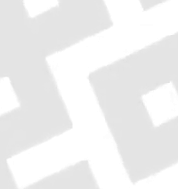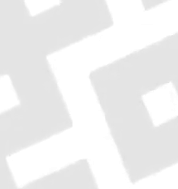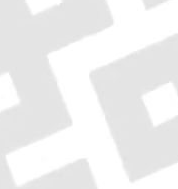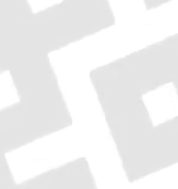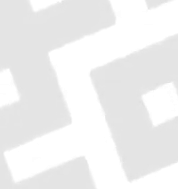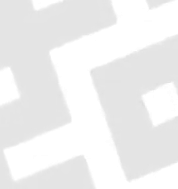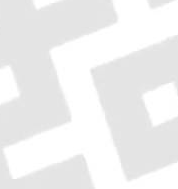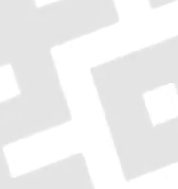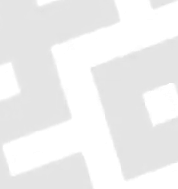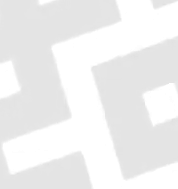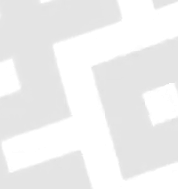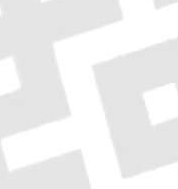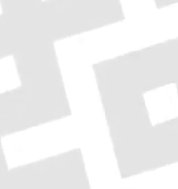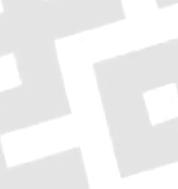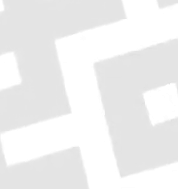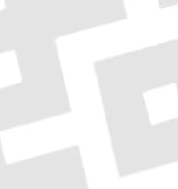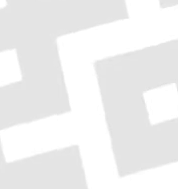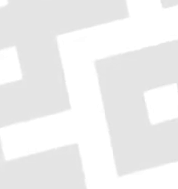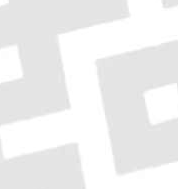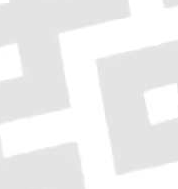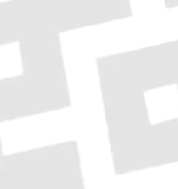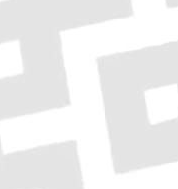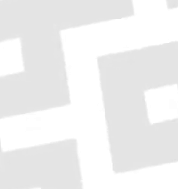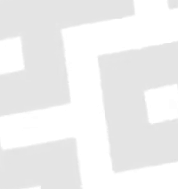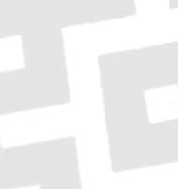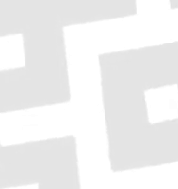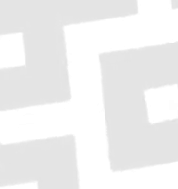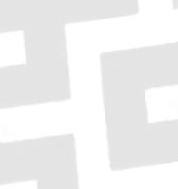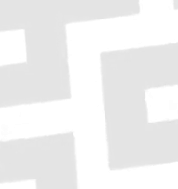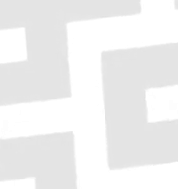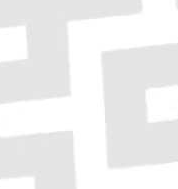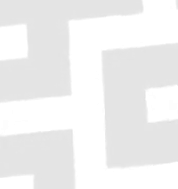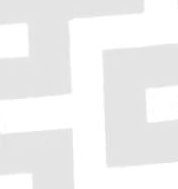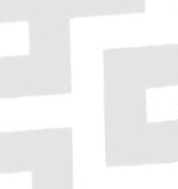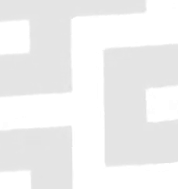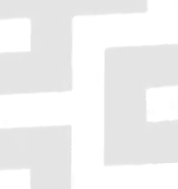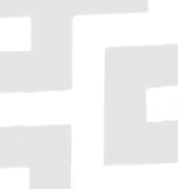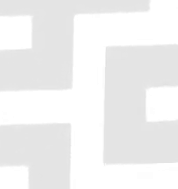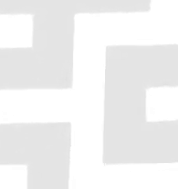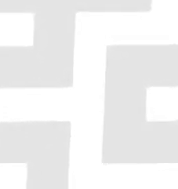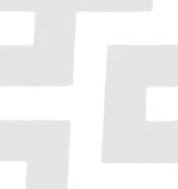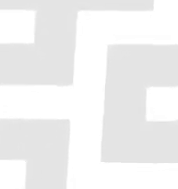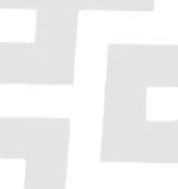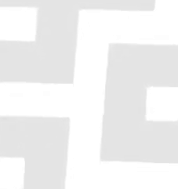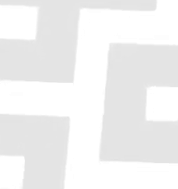estrategia estatal contra el coronavirus actualización en veracruz